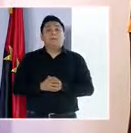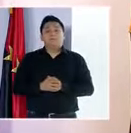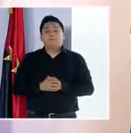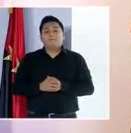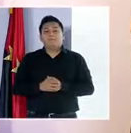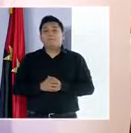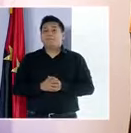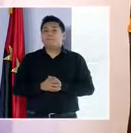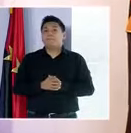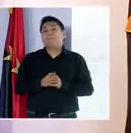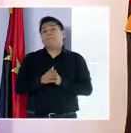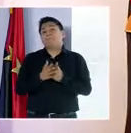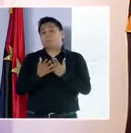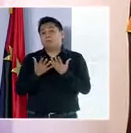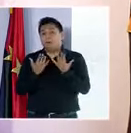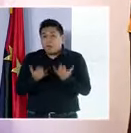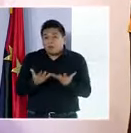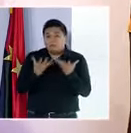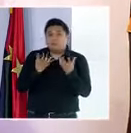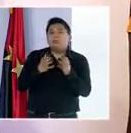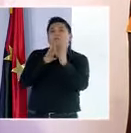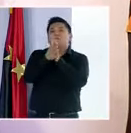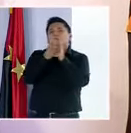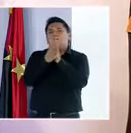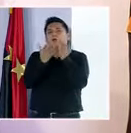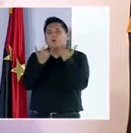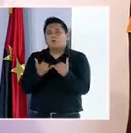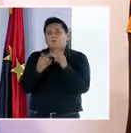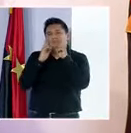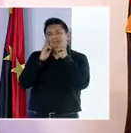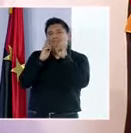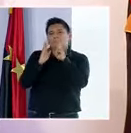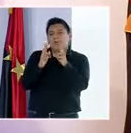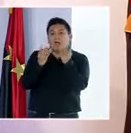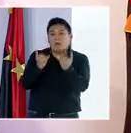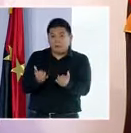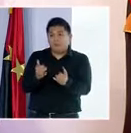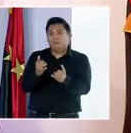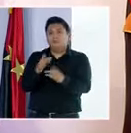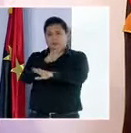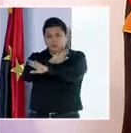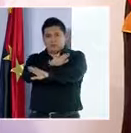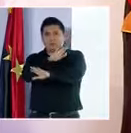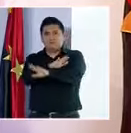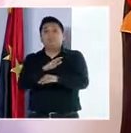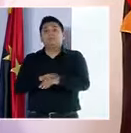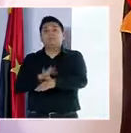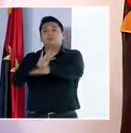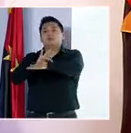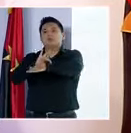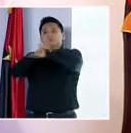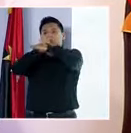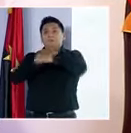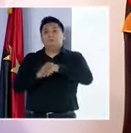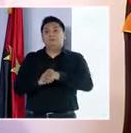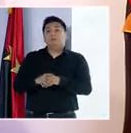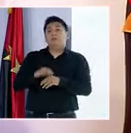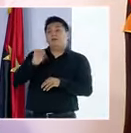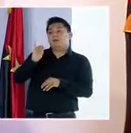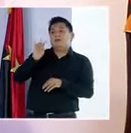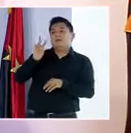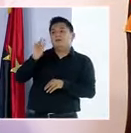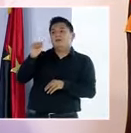quiero hacer un reconocimiento especial en la tarde de hoy al doctor Ibaldo Torres,